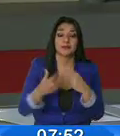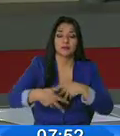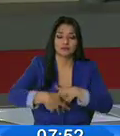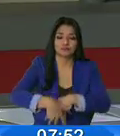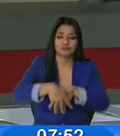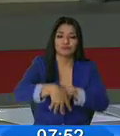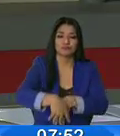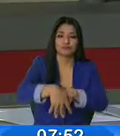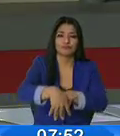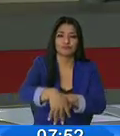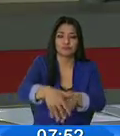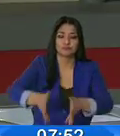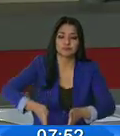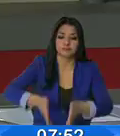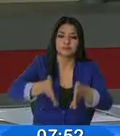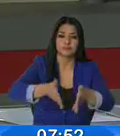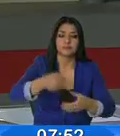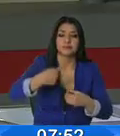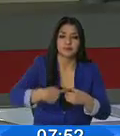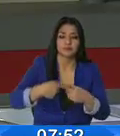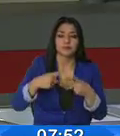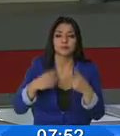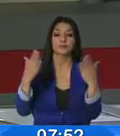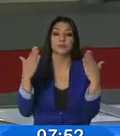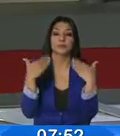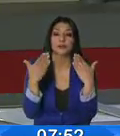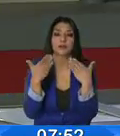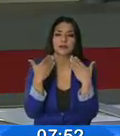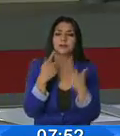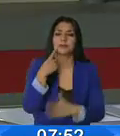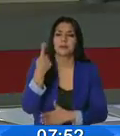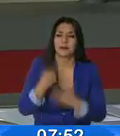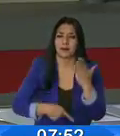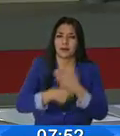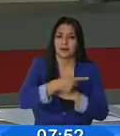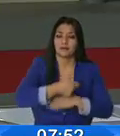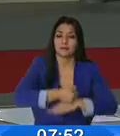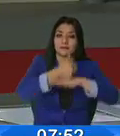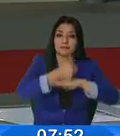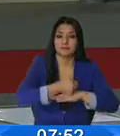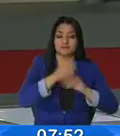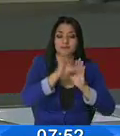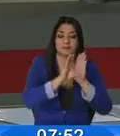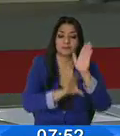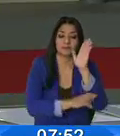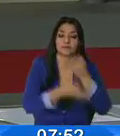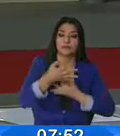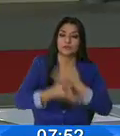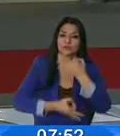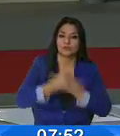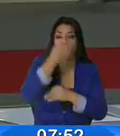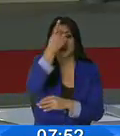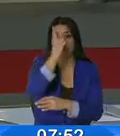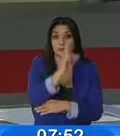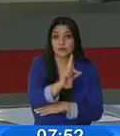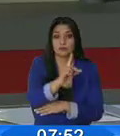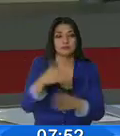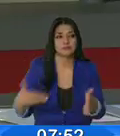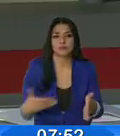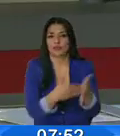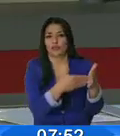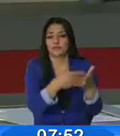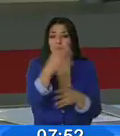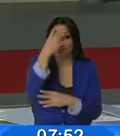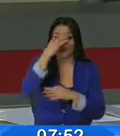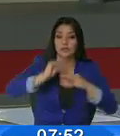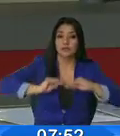marcha en las principales ciudades, tanto en Quito como en Guayaquil, en rechazo del dictamen de la Corte Constitucional que habla de la educación en torno a